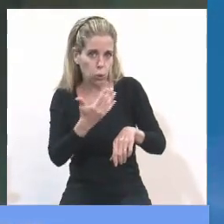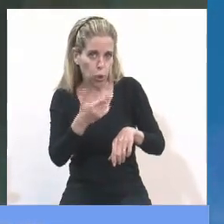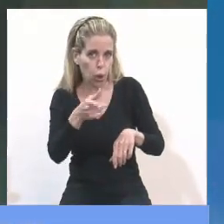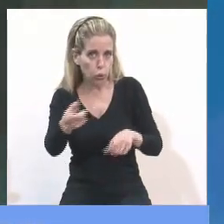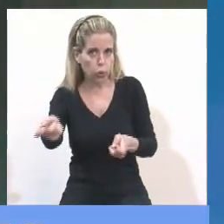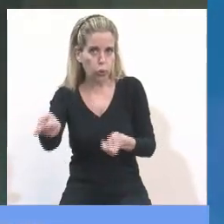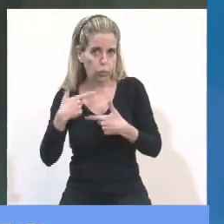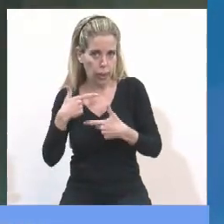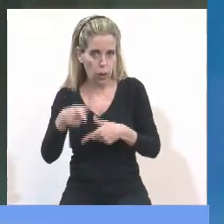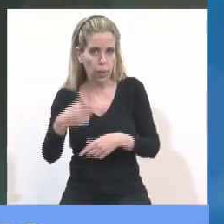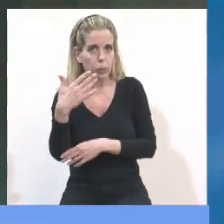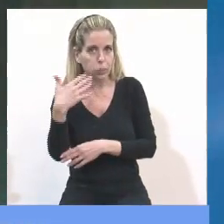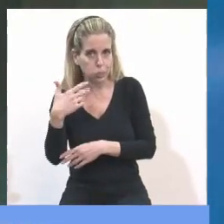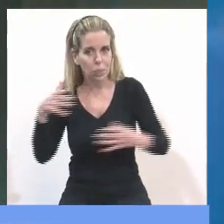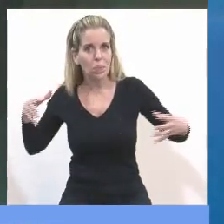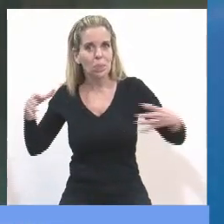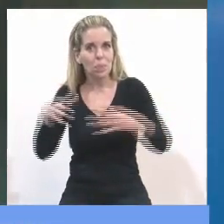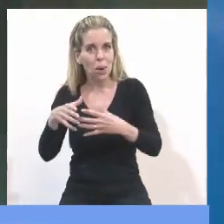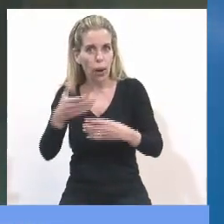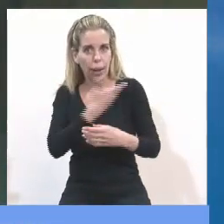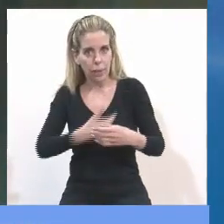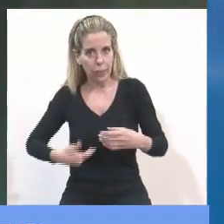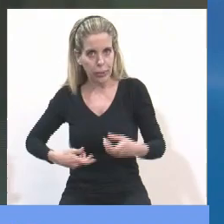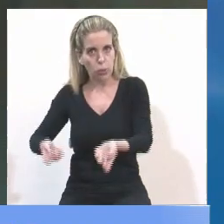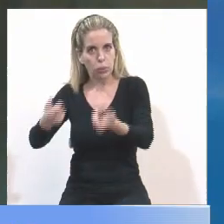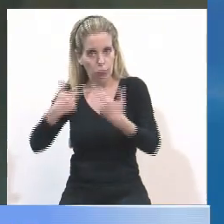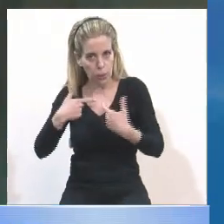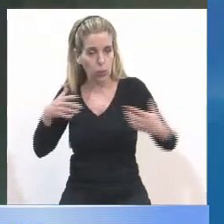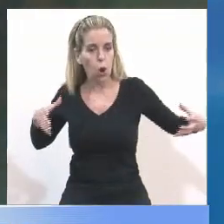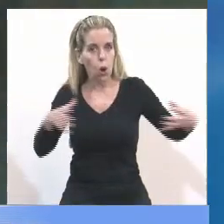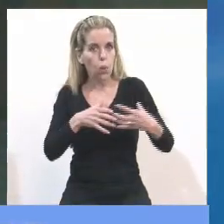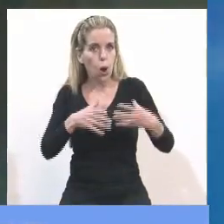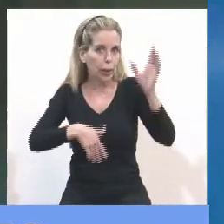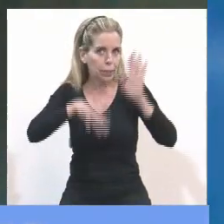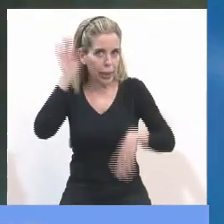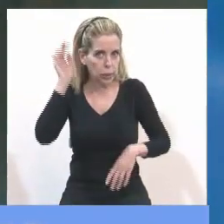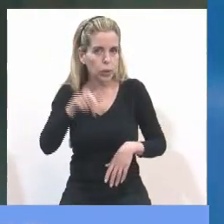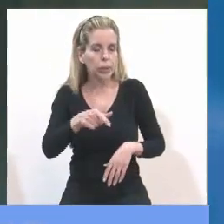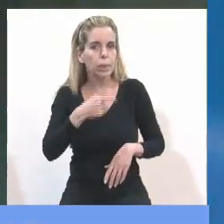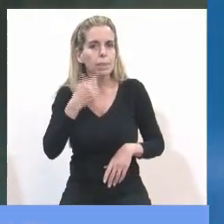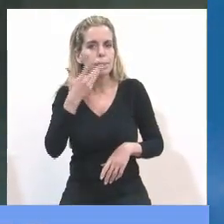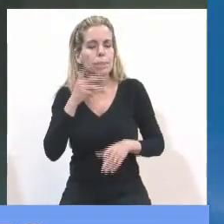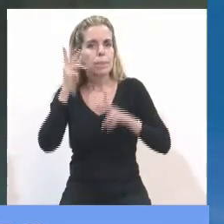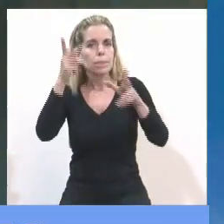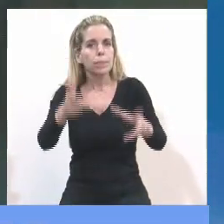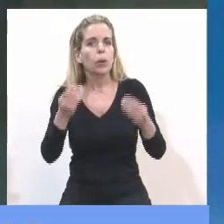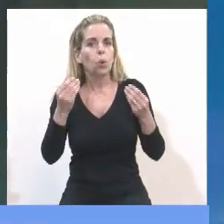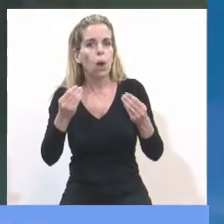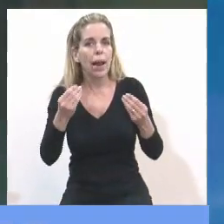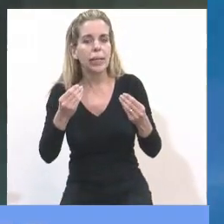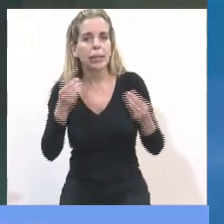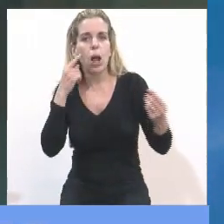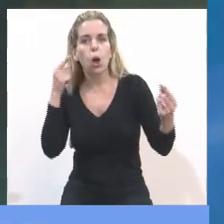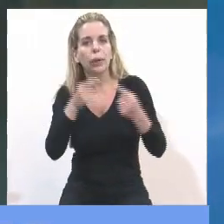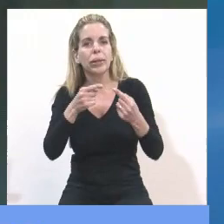miembro informante el bloque del oficialismo, el bloque mayoritario, señalar cuál es el espíritu de